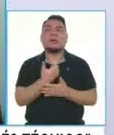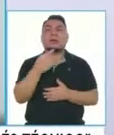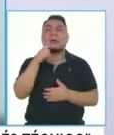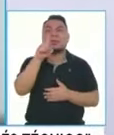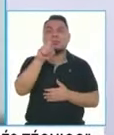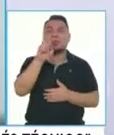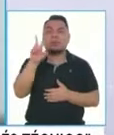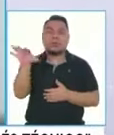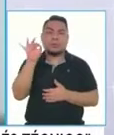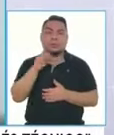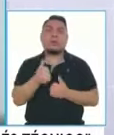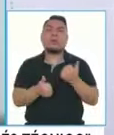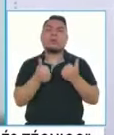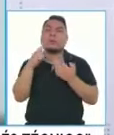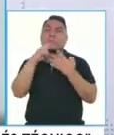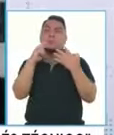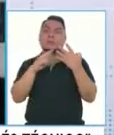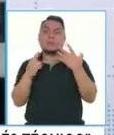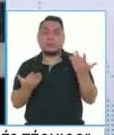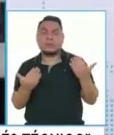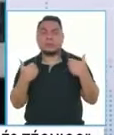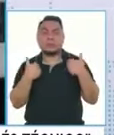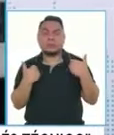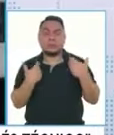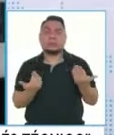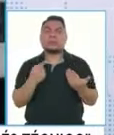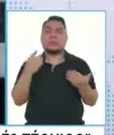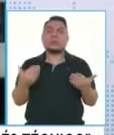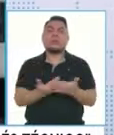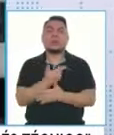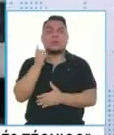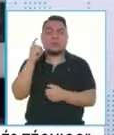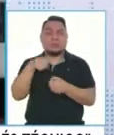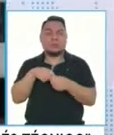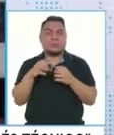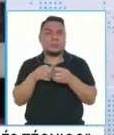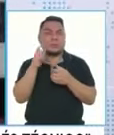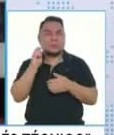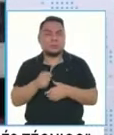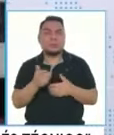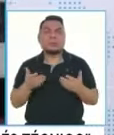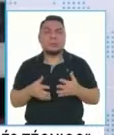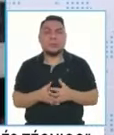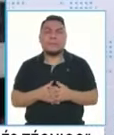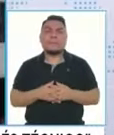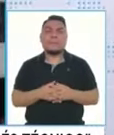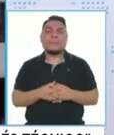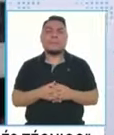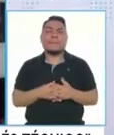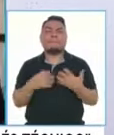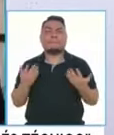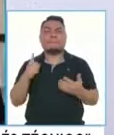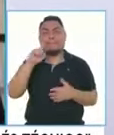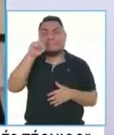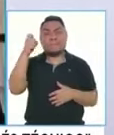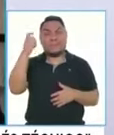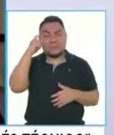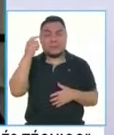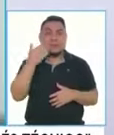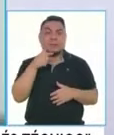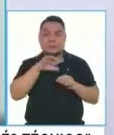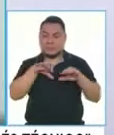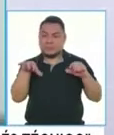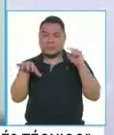dos? ¿Y cuáles son los requisitos que tiene que tener un nuevo miembro del tribunal? Políticamente lo ideal